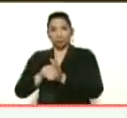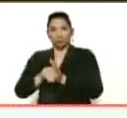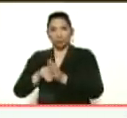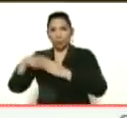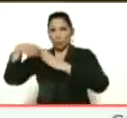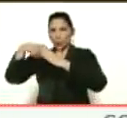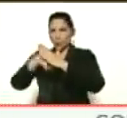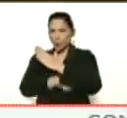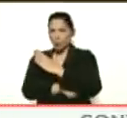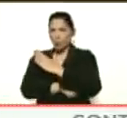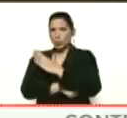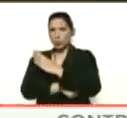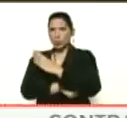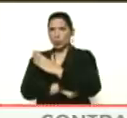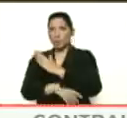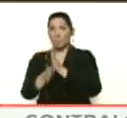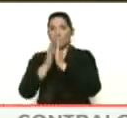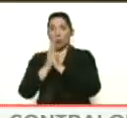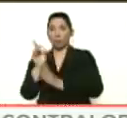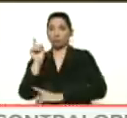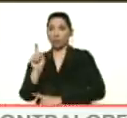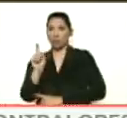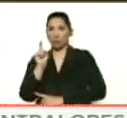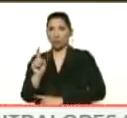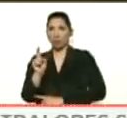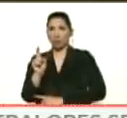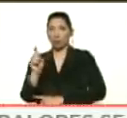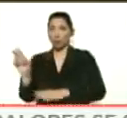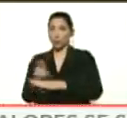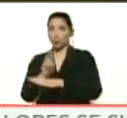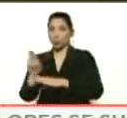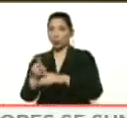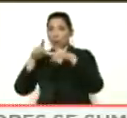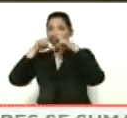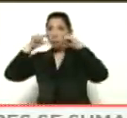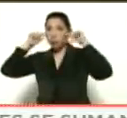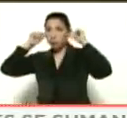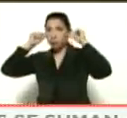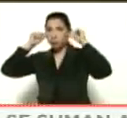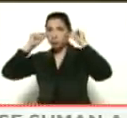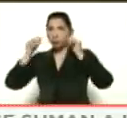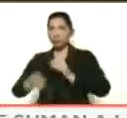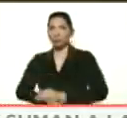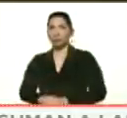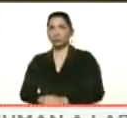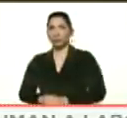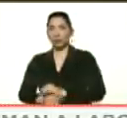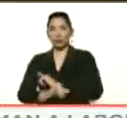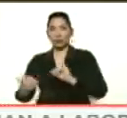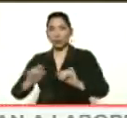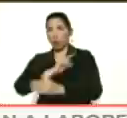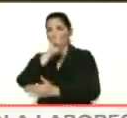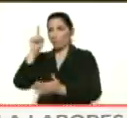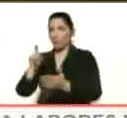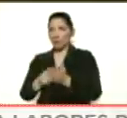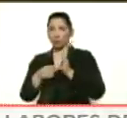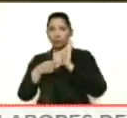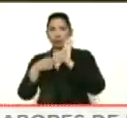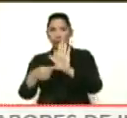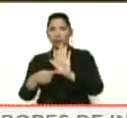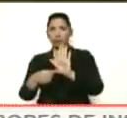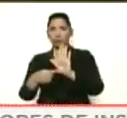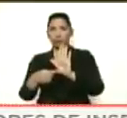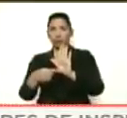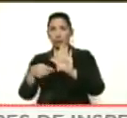profundo hincapié en la necesidad de utilizar el tapaboca. Ya está completamente demostrado, hay